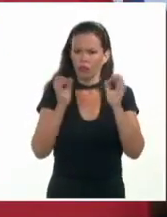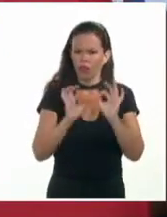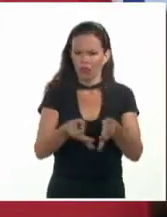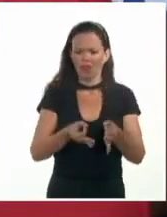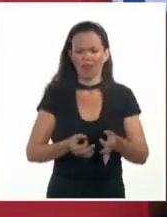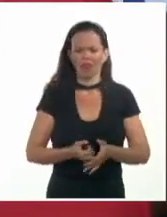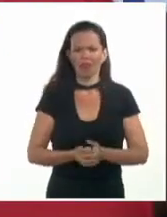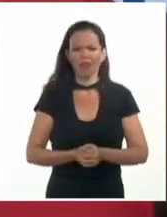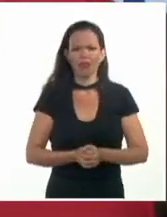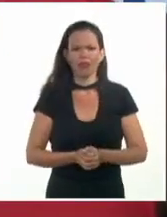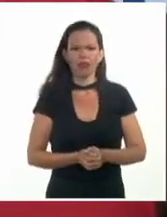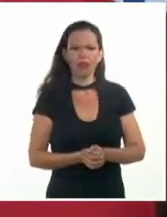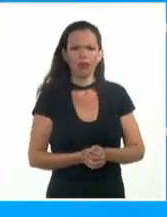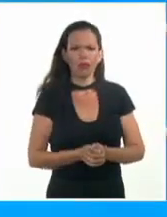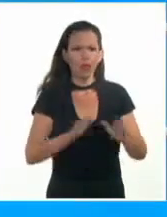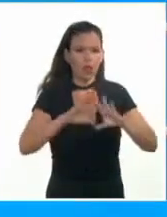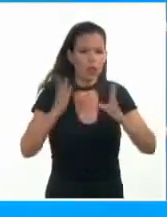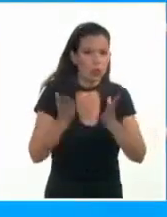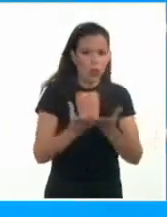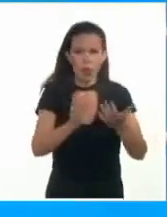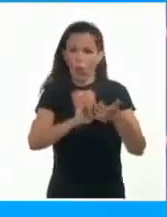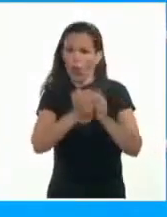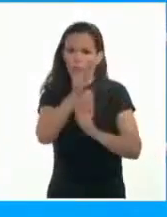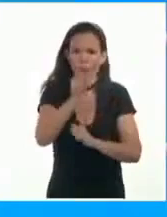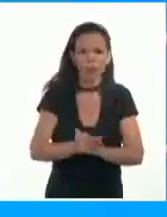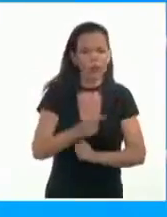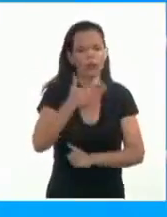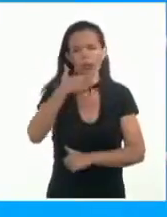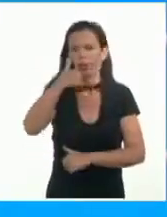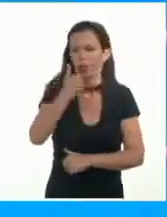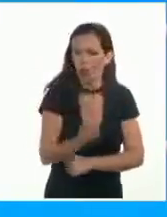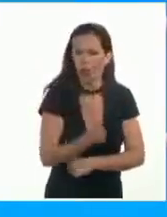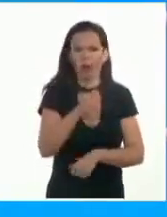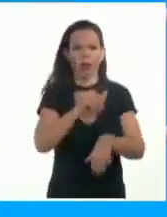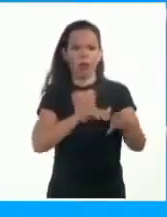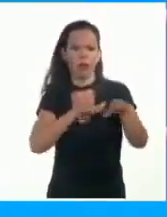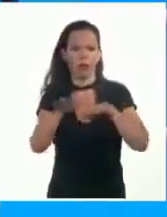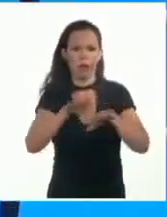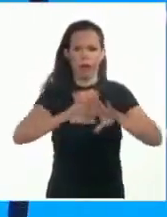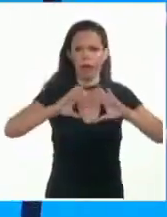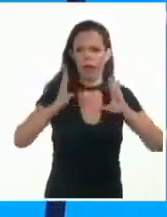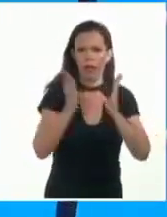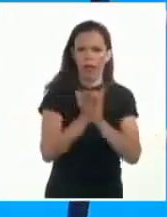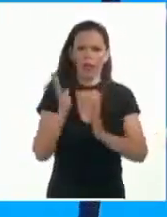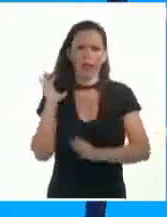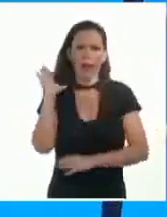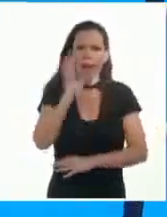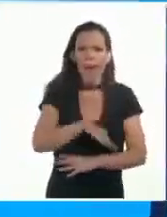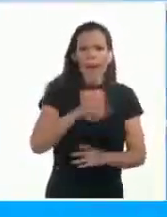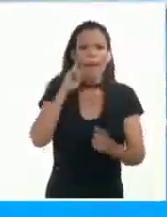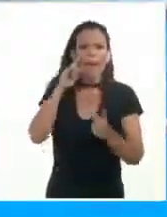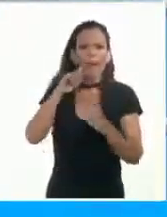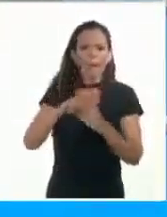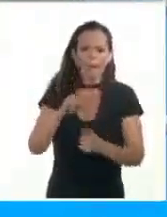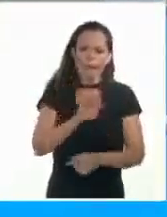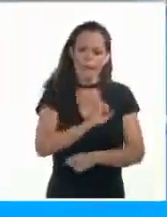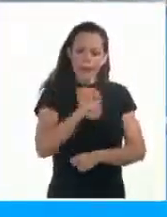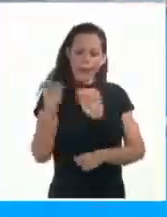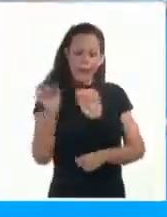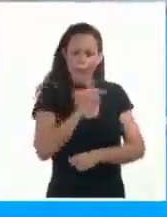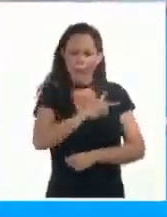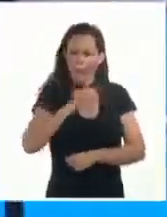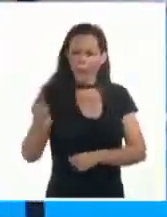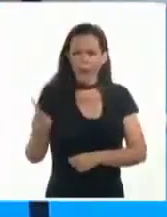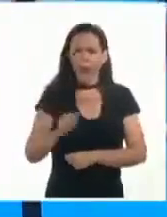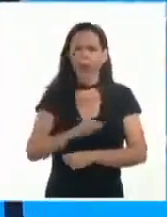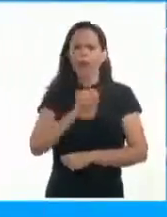Siempre hay que considerar a todos los rivales, todos son fuertes, todos vienen aquí a defender a su país, a buscar una victoria. Por eso no se puede